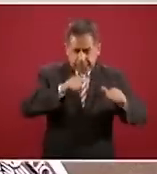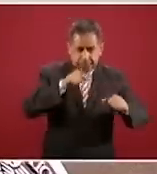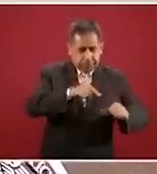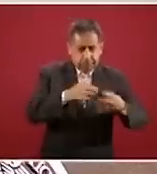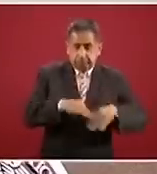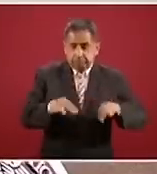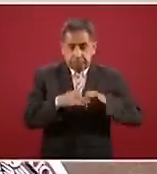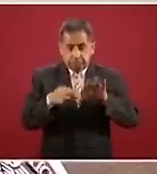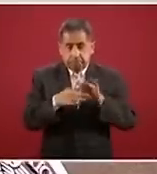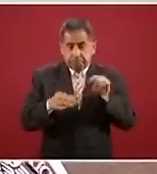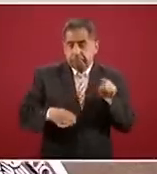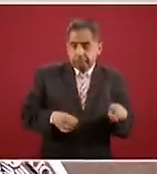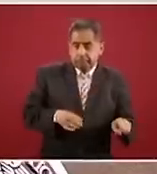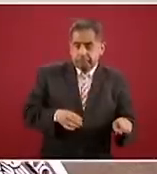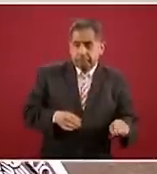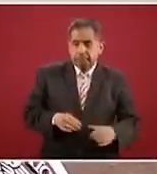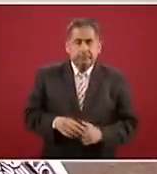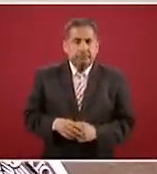especial.